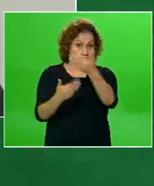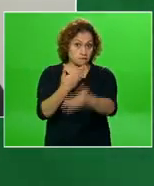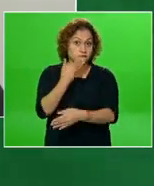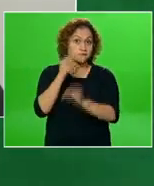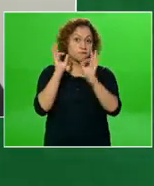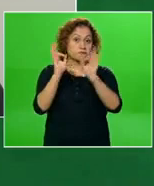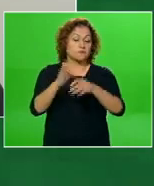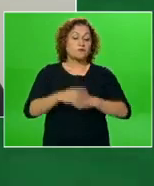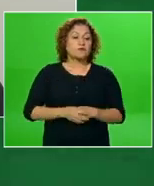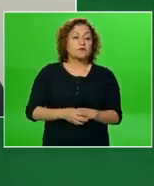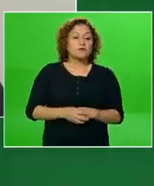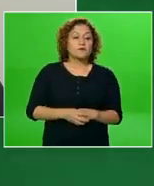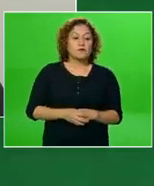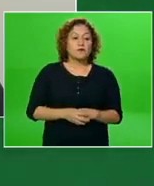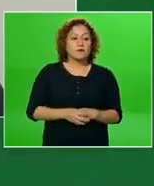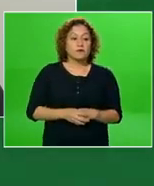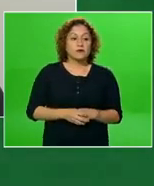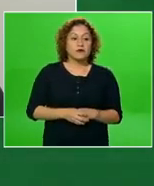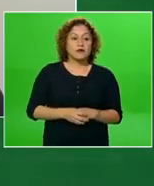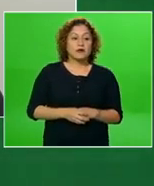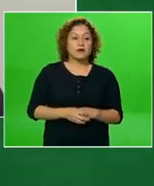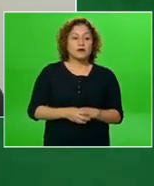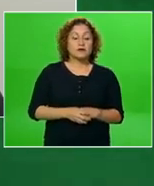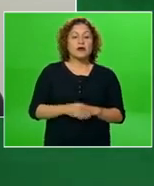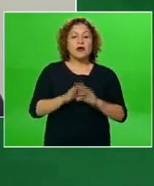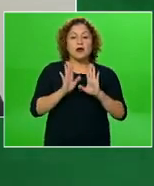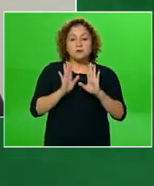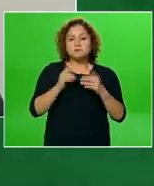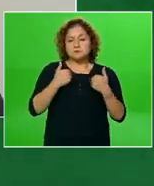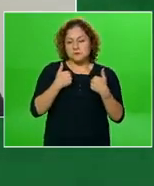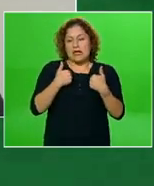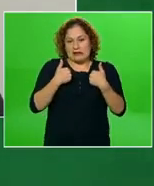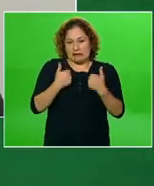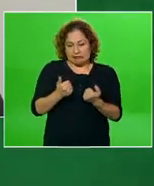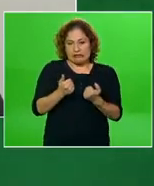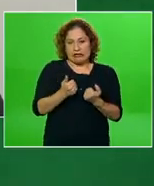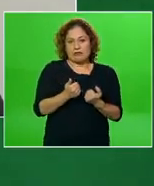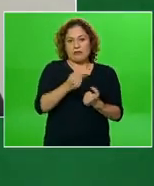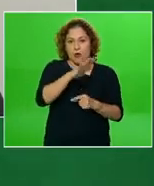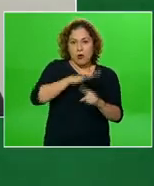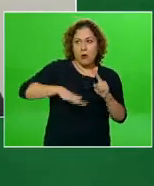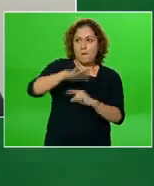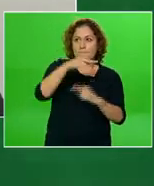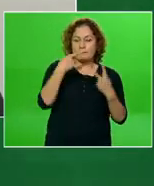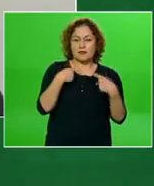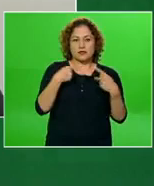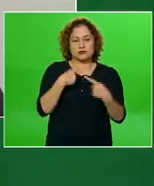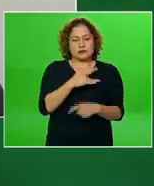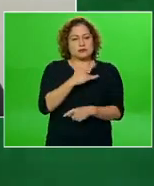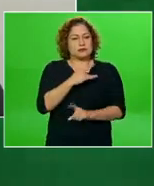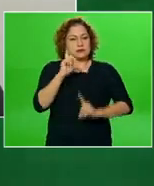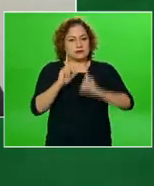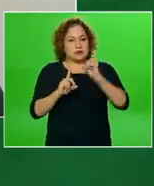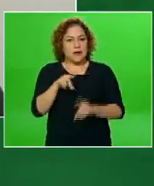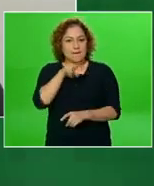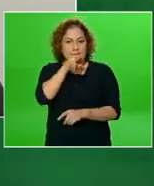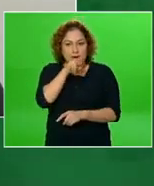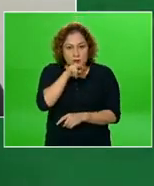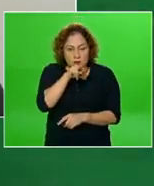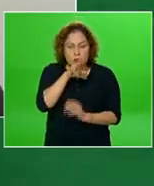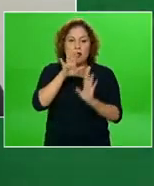entiendo que el marco obviamente puede ser de preocupación de las personas sobre todo los que tienen hijos en edad escolar